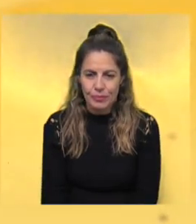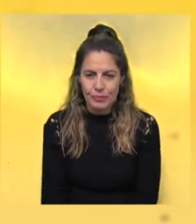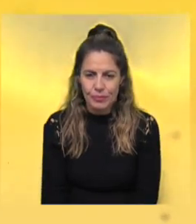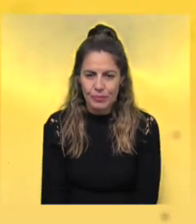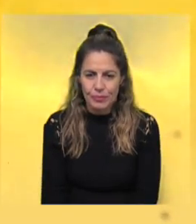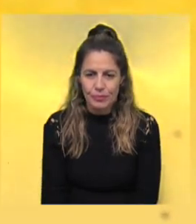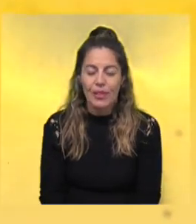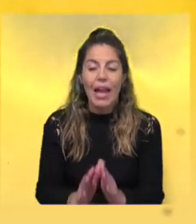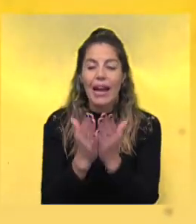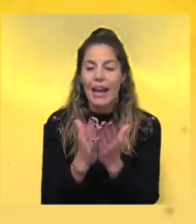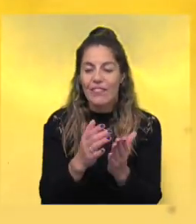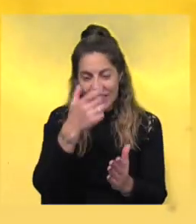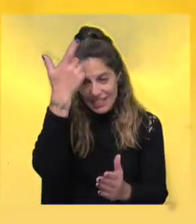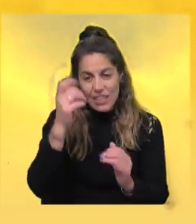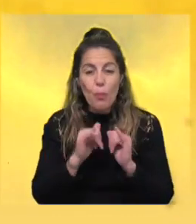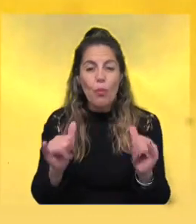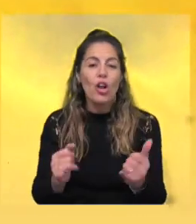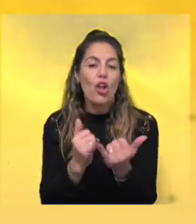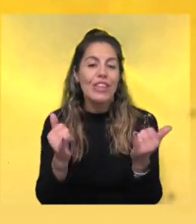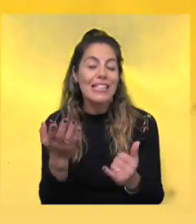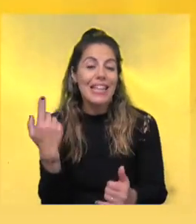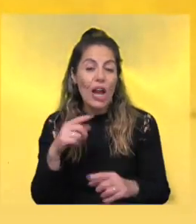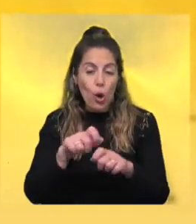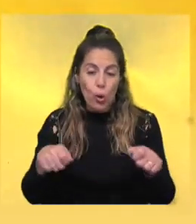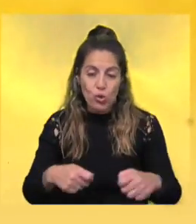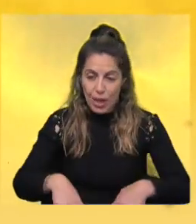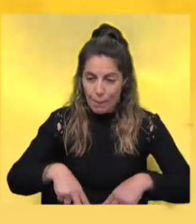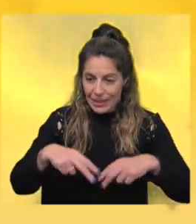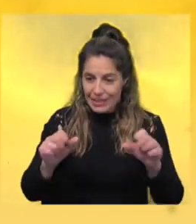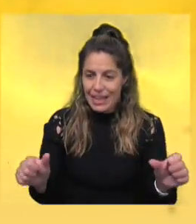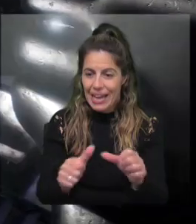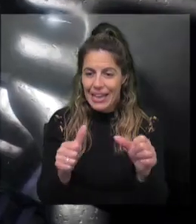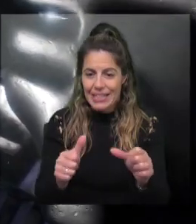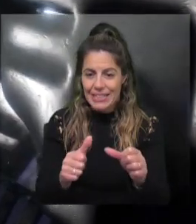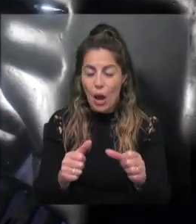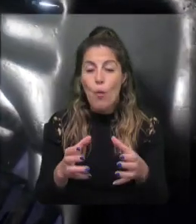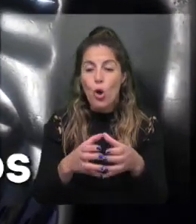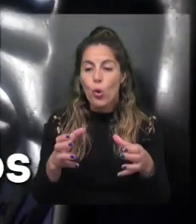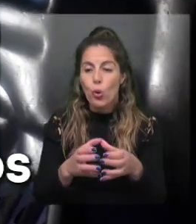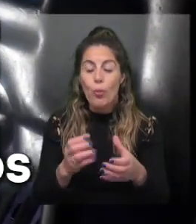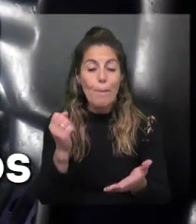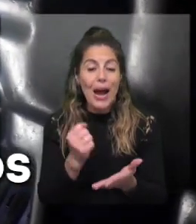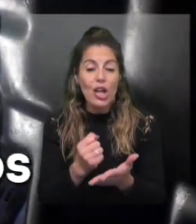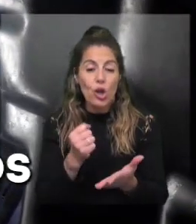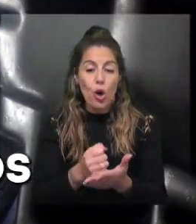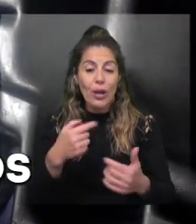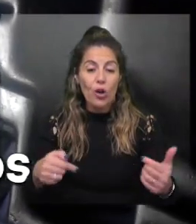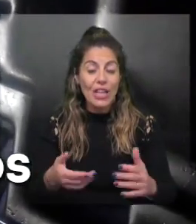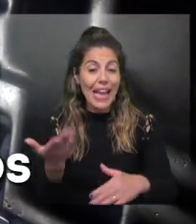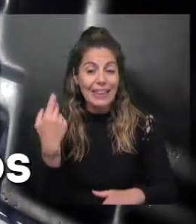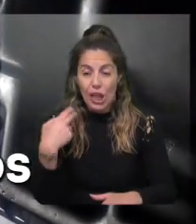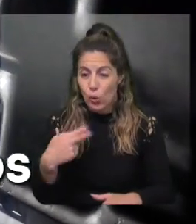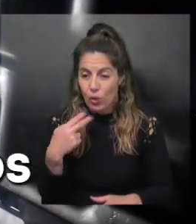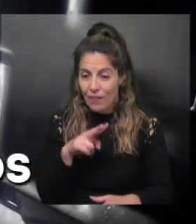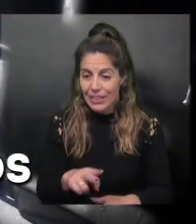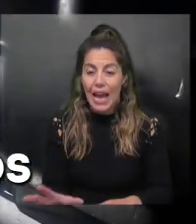La revista Science publicó hace pocos días las conclusiones de una investigación realizada por una expedición que marcó un hito sin precedentes: la